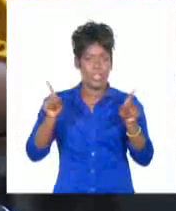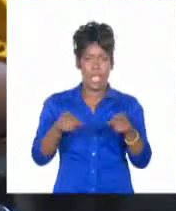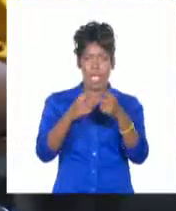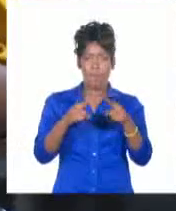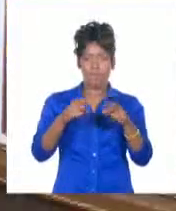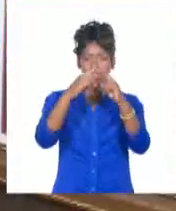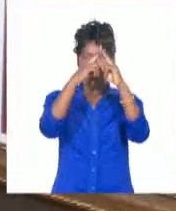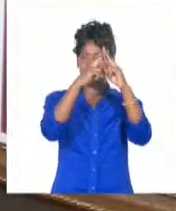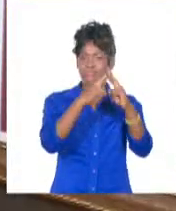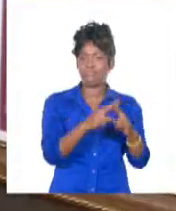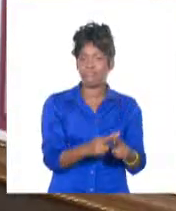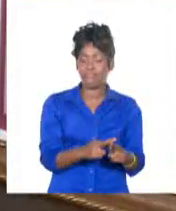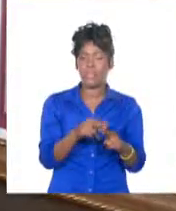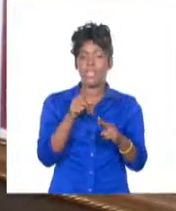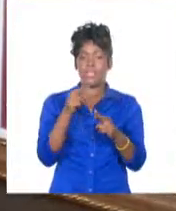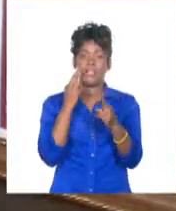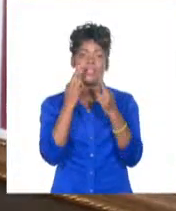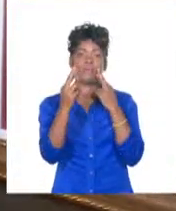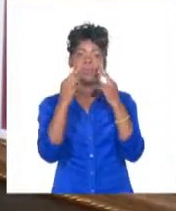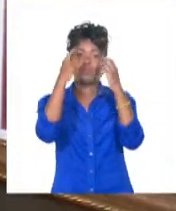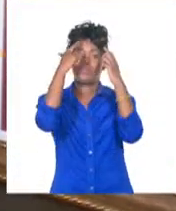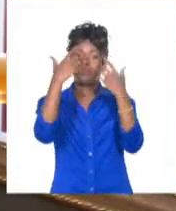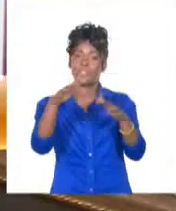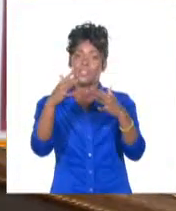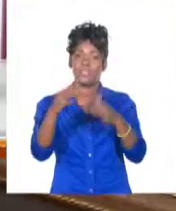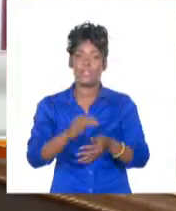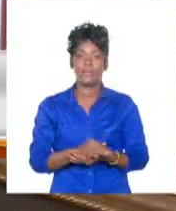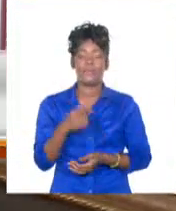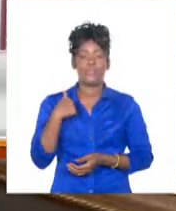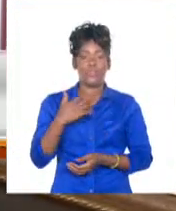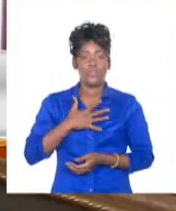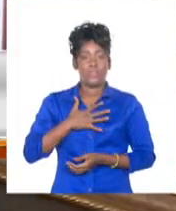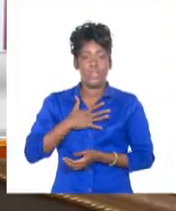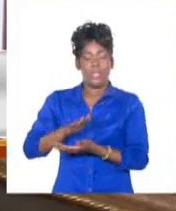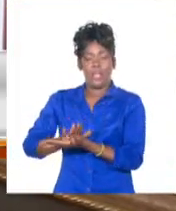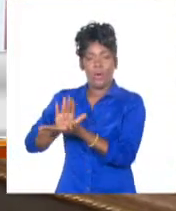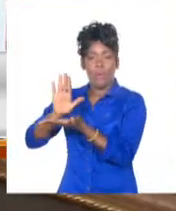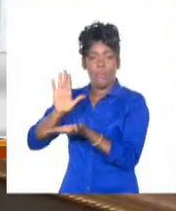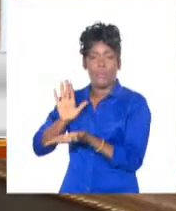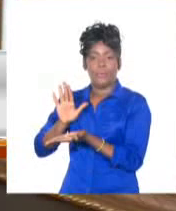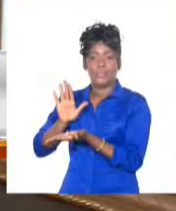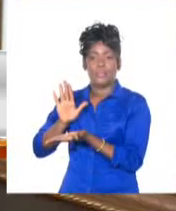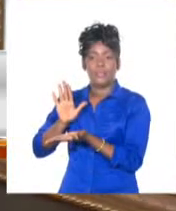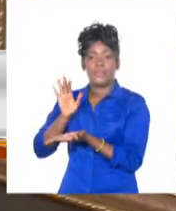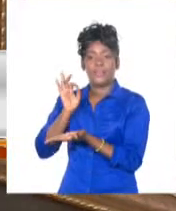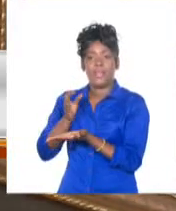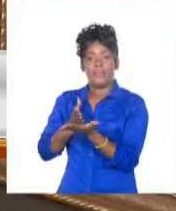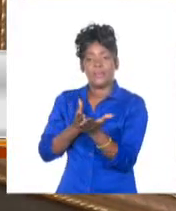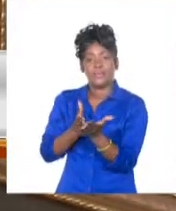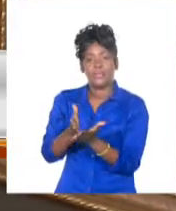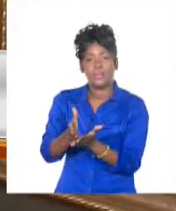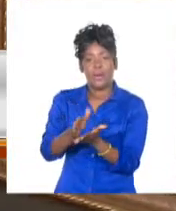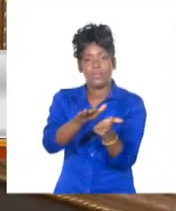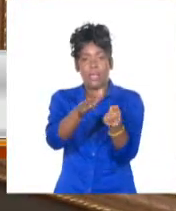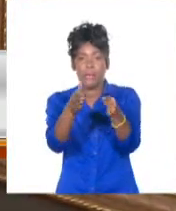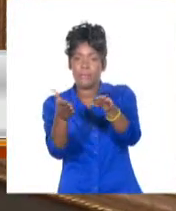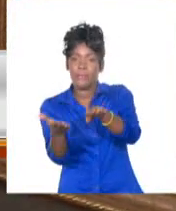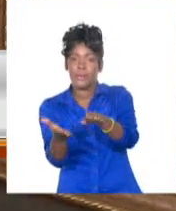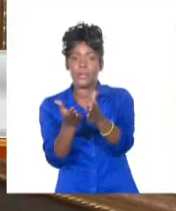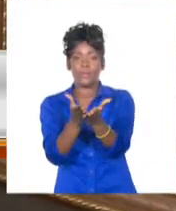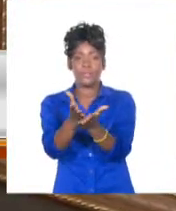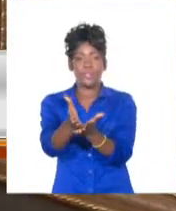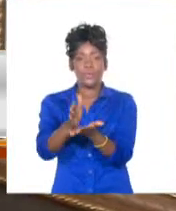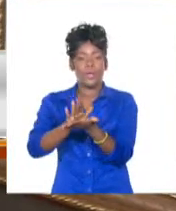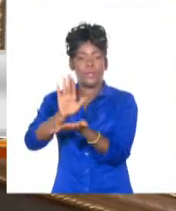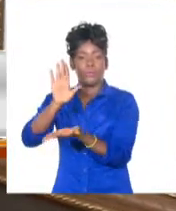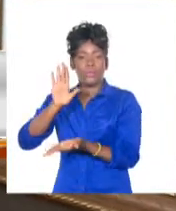otros populares. Yo toda una vida voy a tener un compromiso, he tenido y tendré hasta que fallezca, el compromiso con la cultura